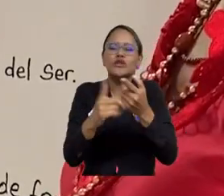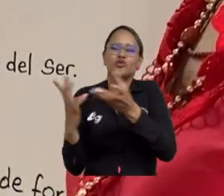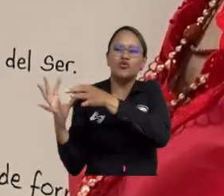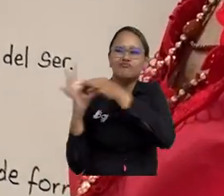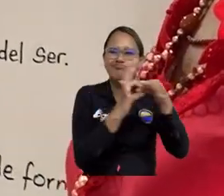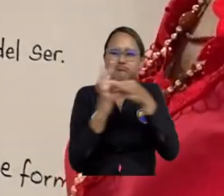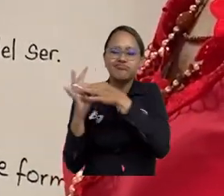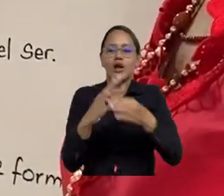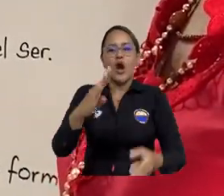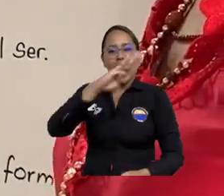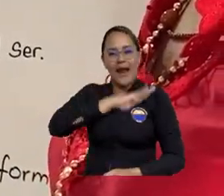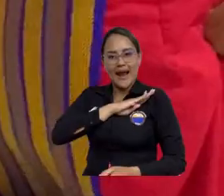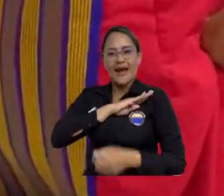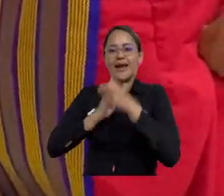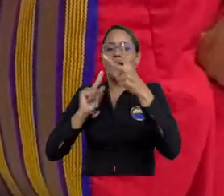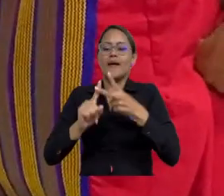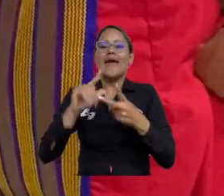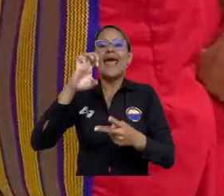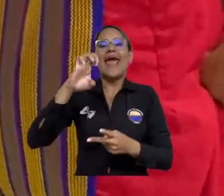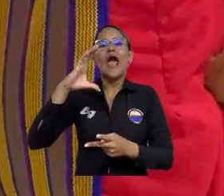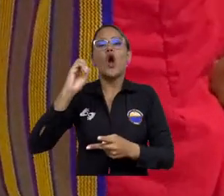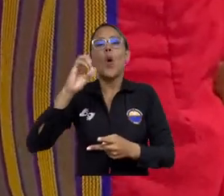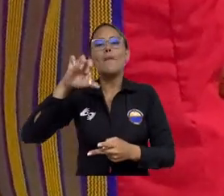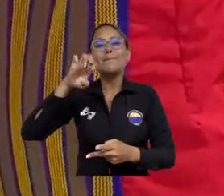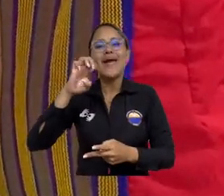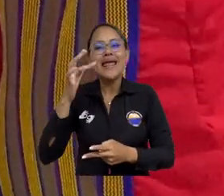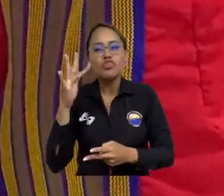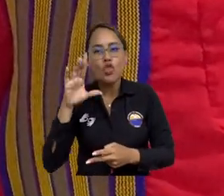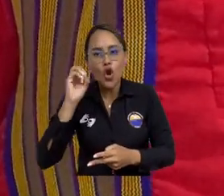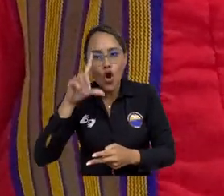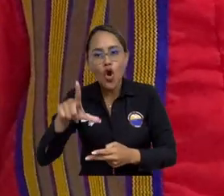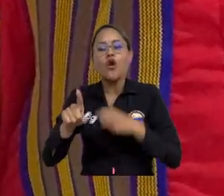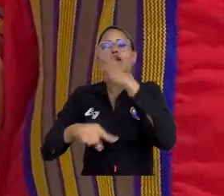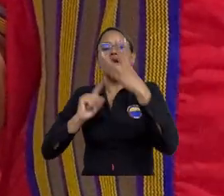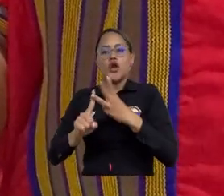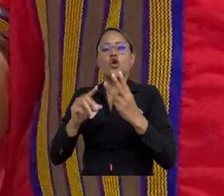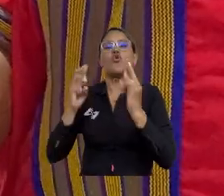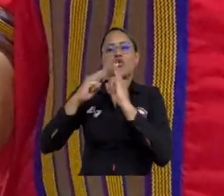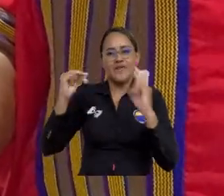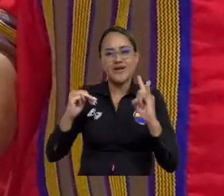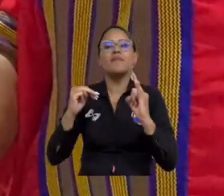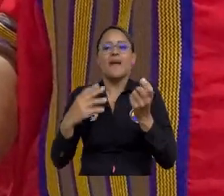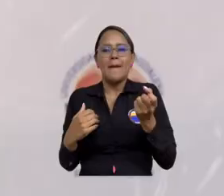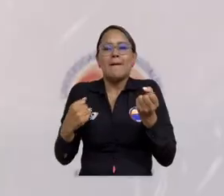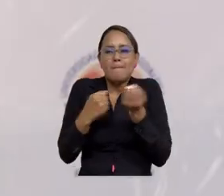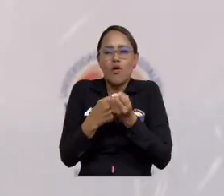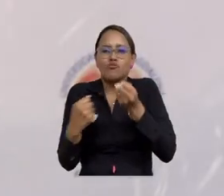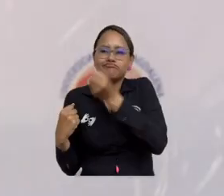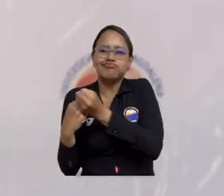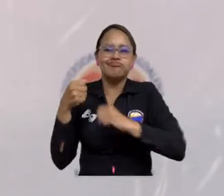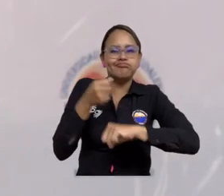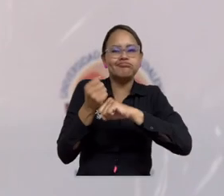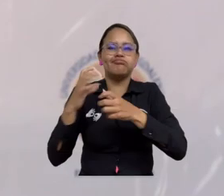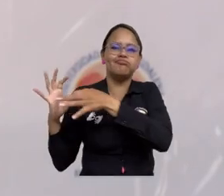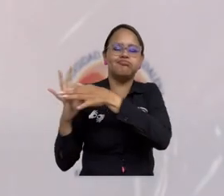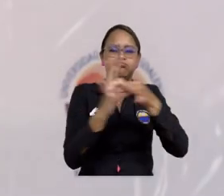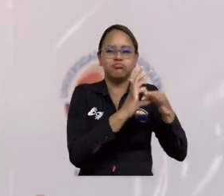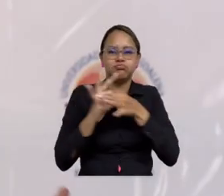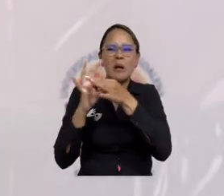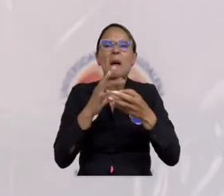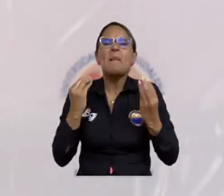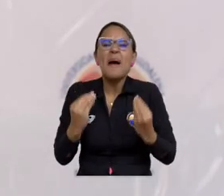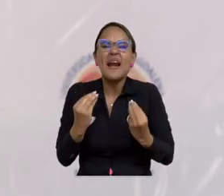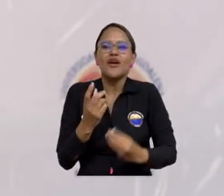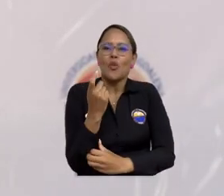Magdalena, Ecopetrol y la Alcaldía Municipal para impulsar la economía local. Sí, sí es importante esto. Manifiesto a